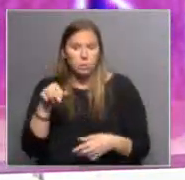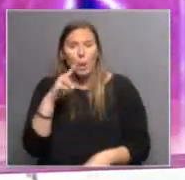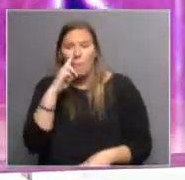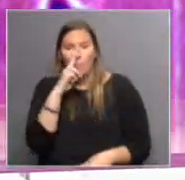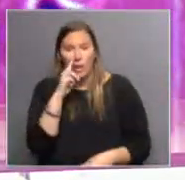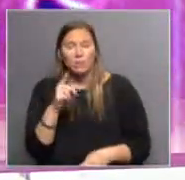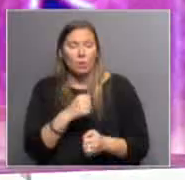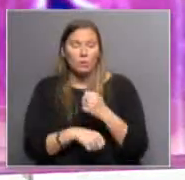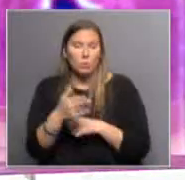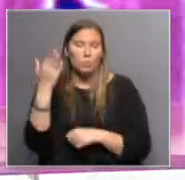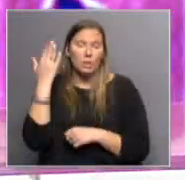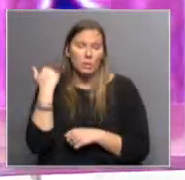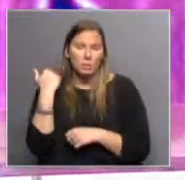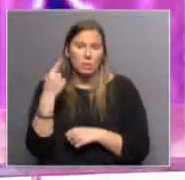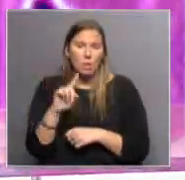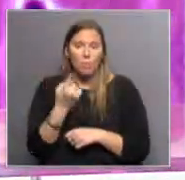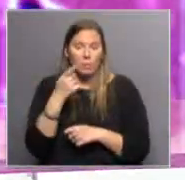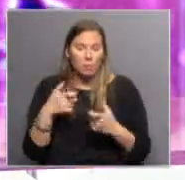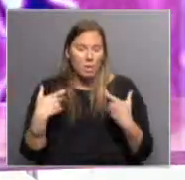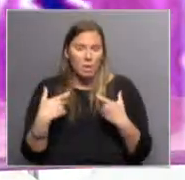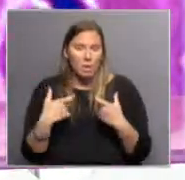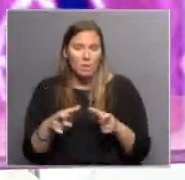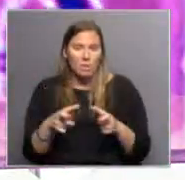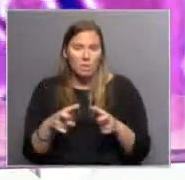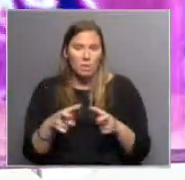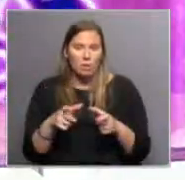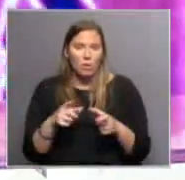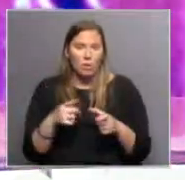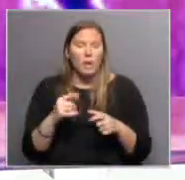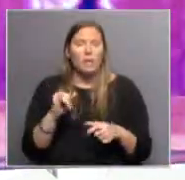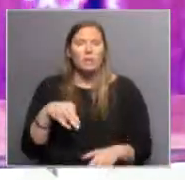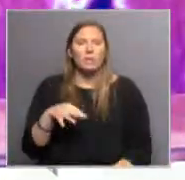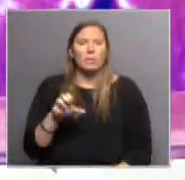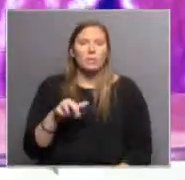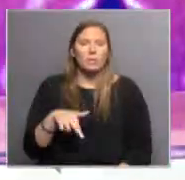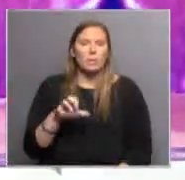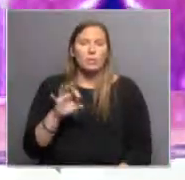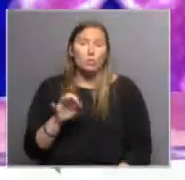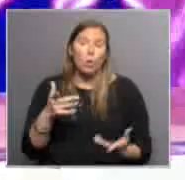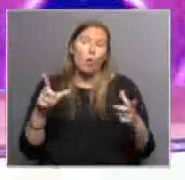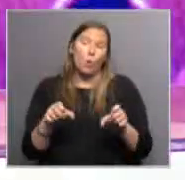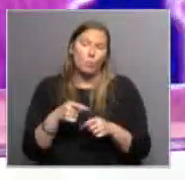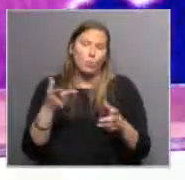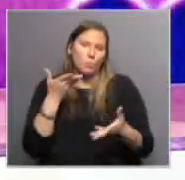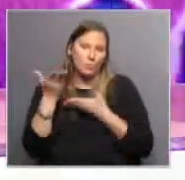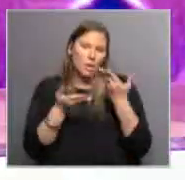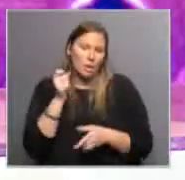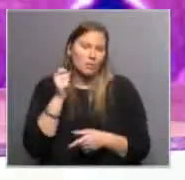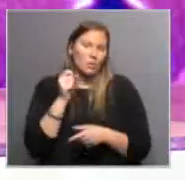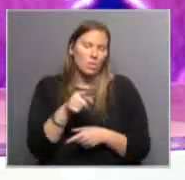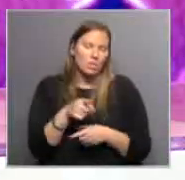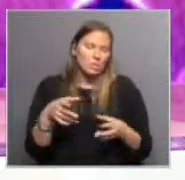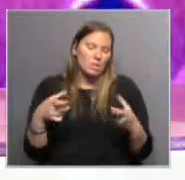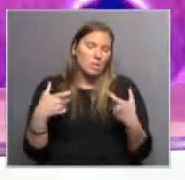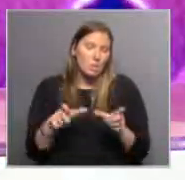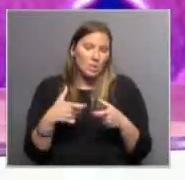el año pasado editó su primer álbum que se llama Intenso, y justamente, obviamente, nos vamos a ir con un tema. Este